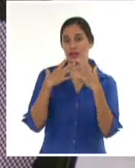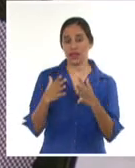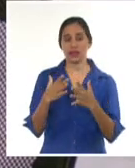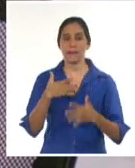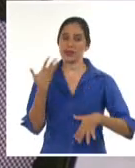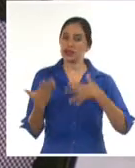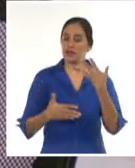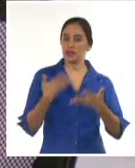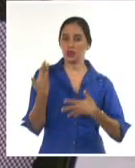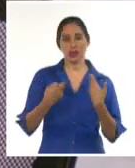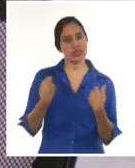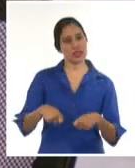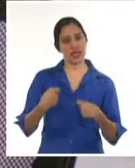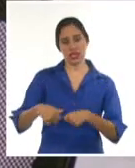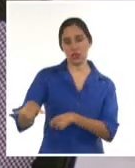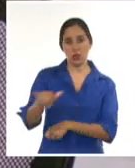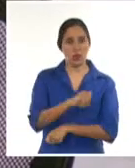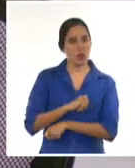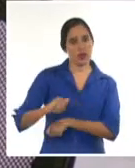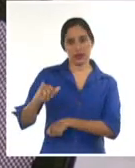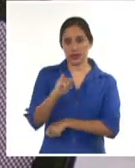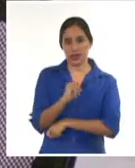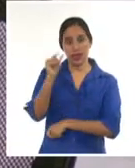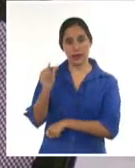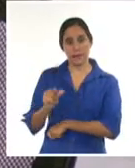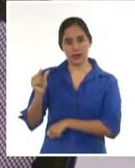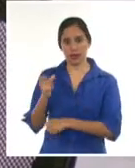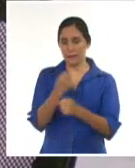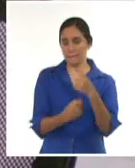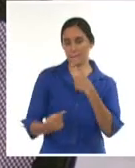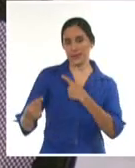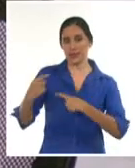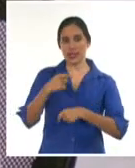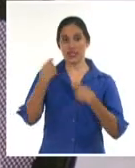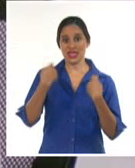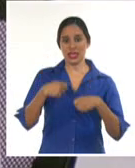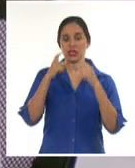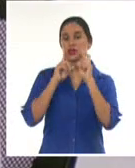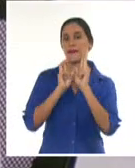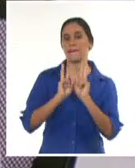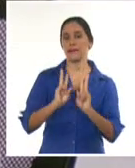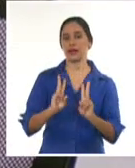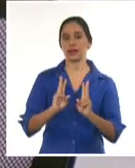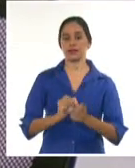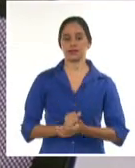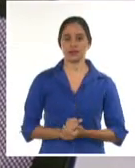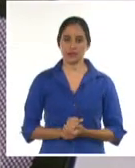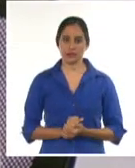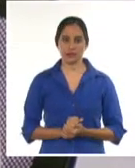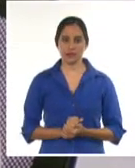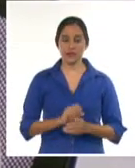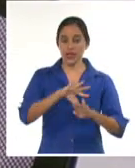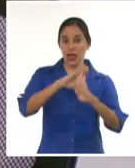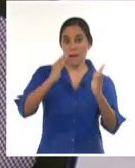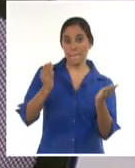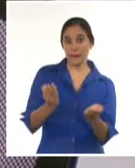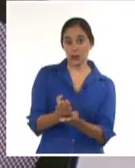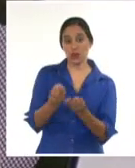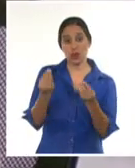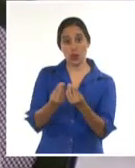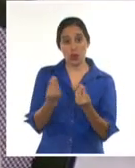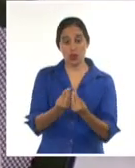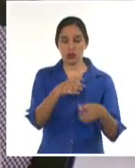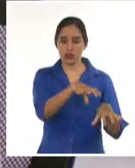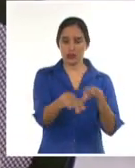derechos humanos, en particular el derecho supremo a la vida. La región y el mundo necesitan la paz